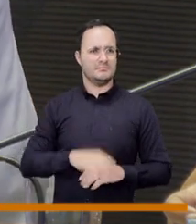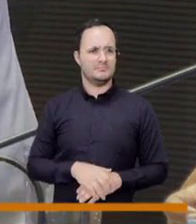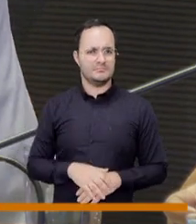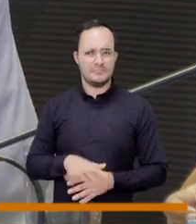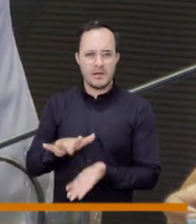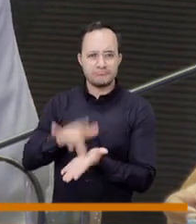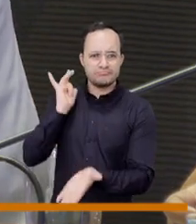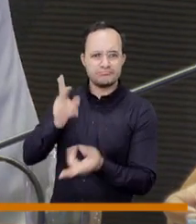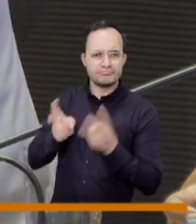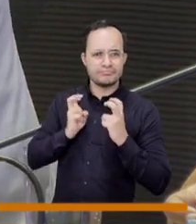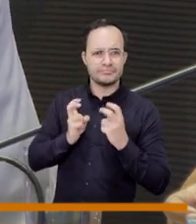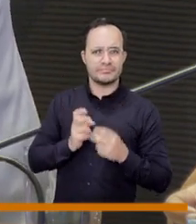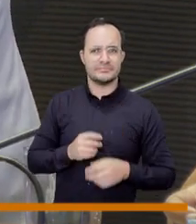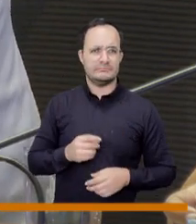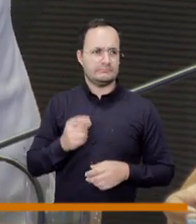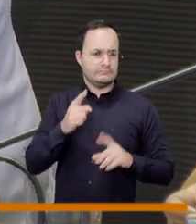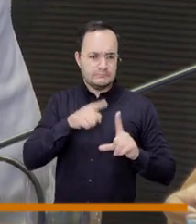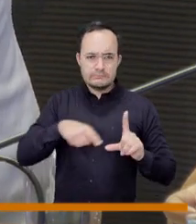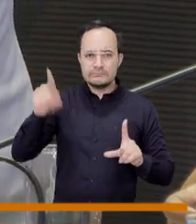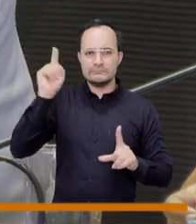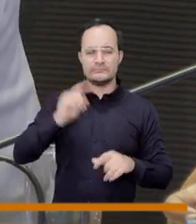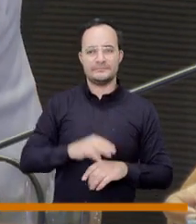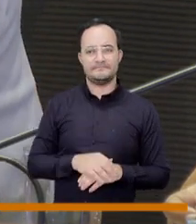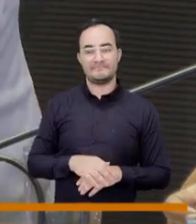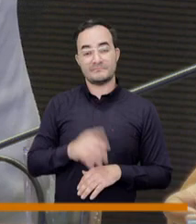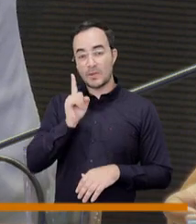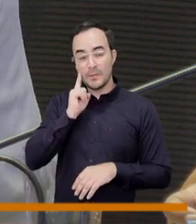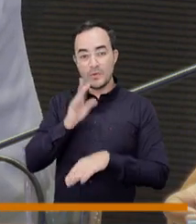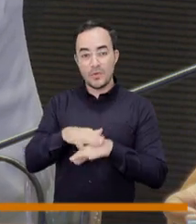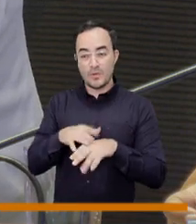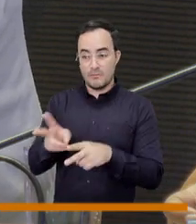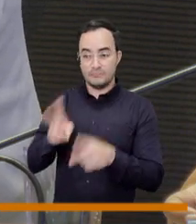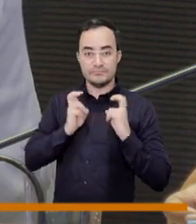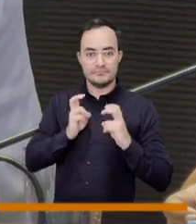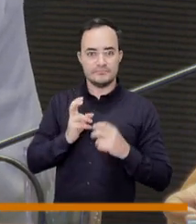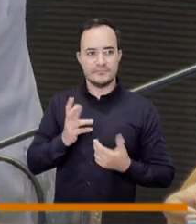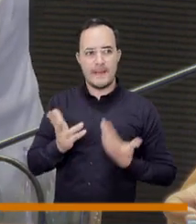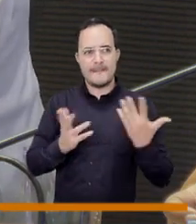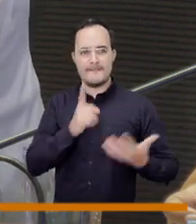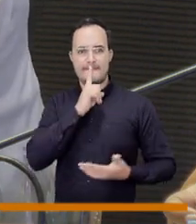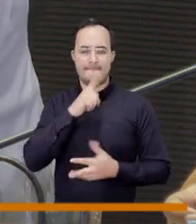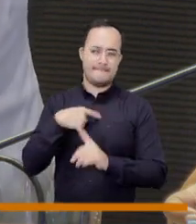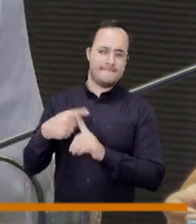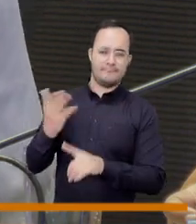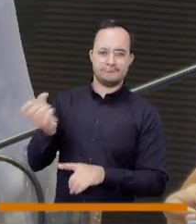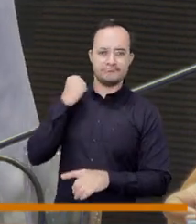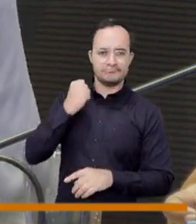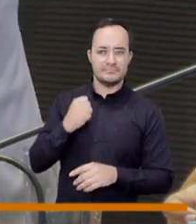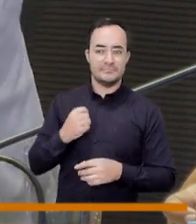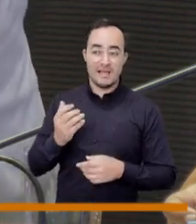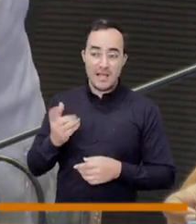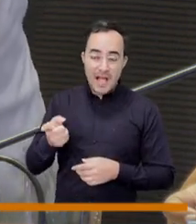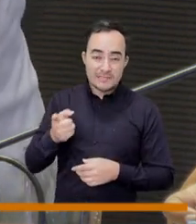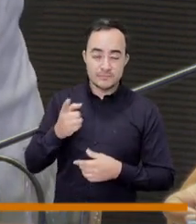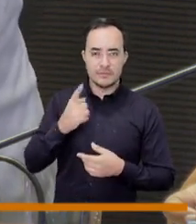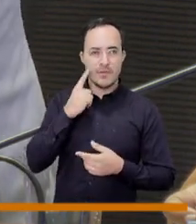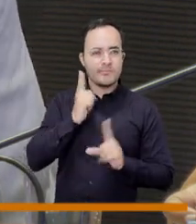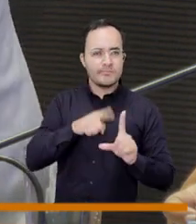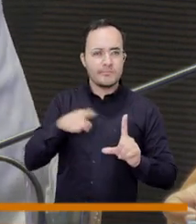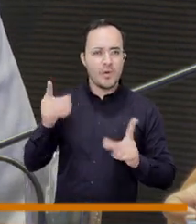extorsión disparada con una dificultad Es que la absorción tiene una subregios que son inmanejables